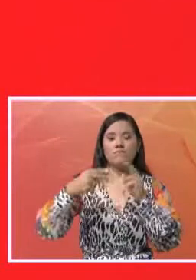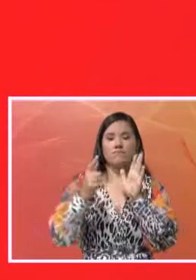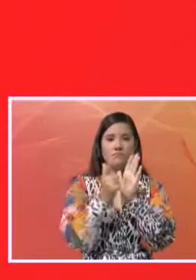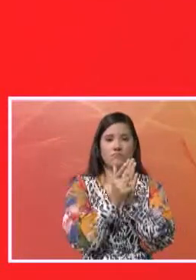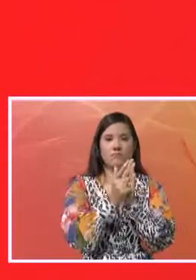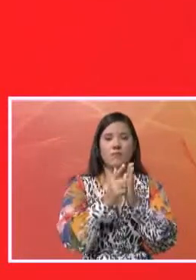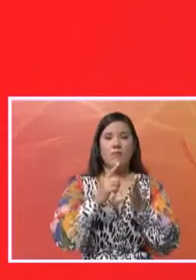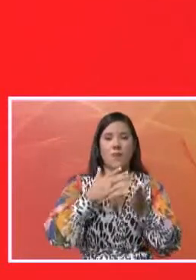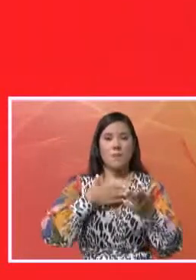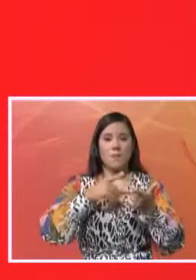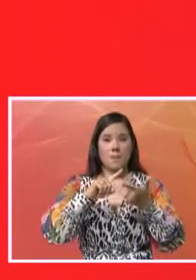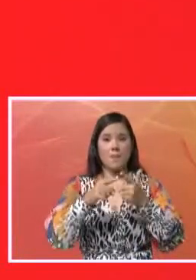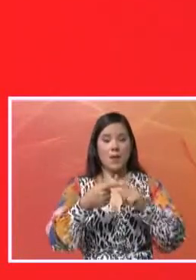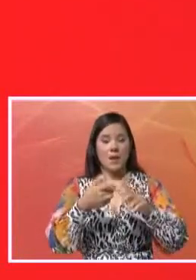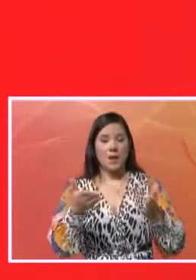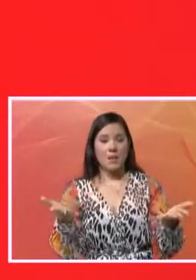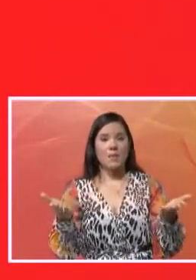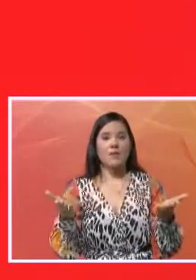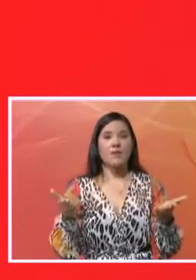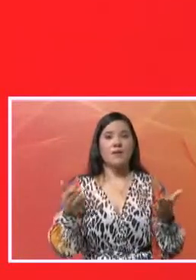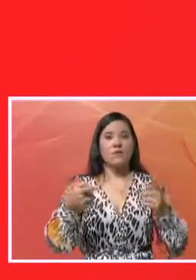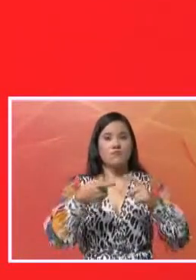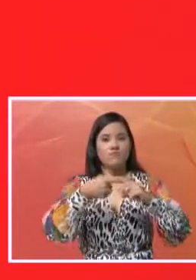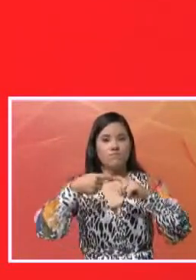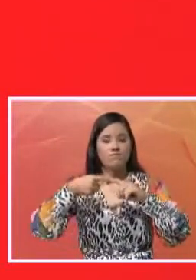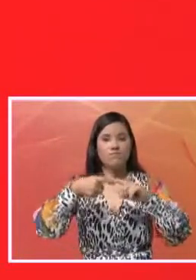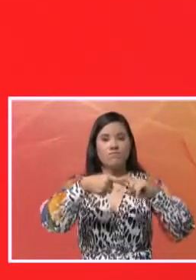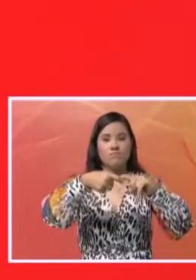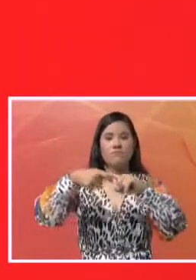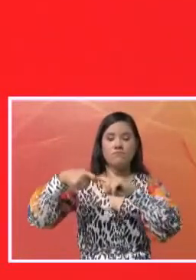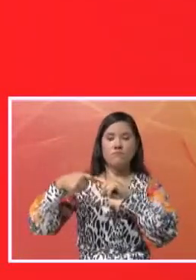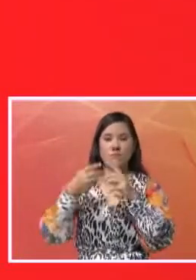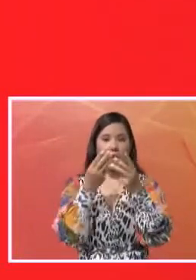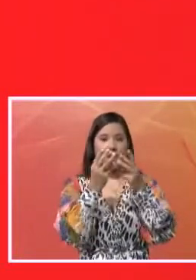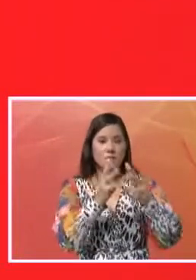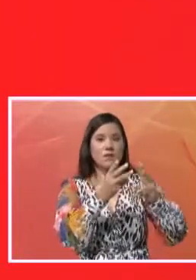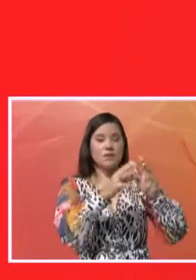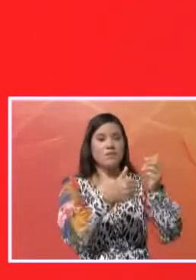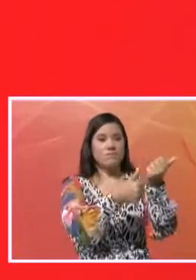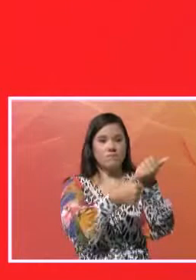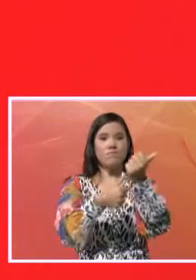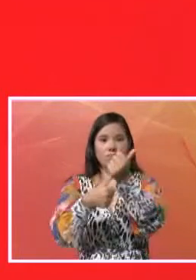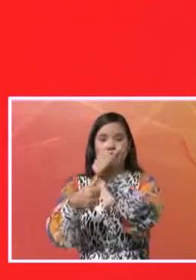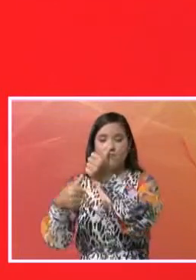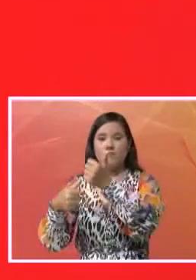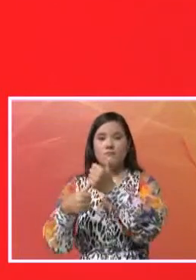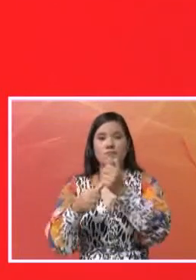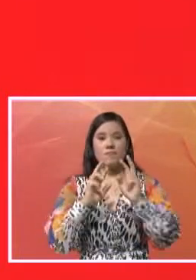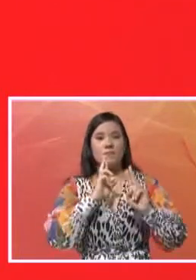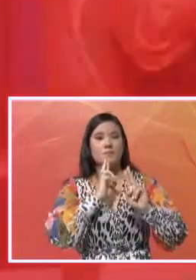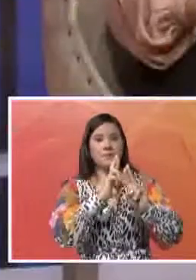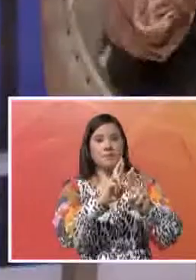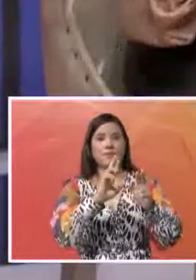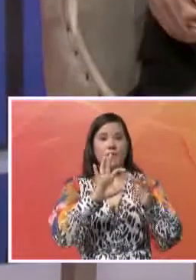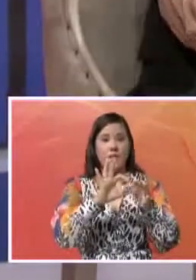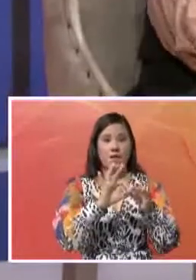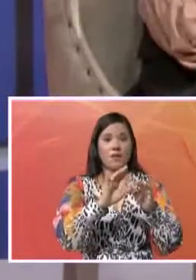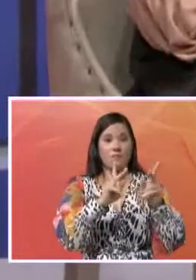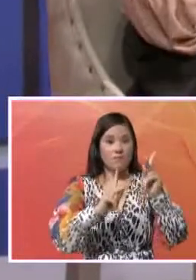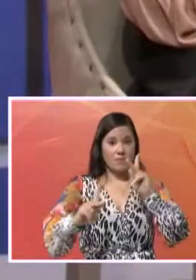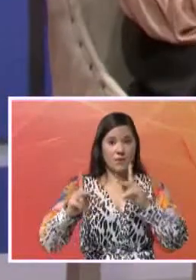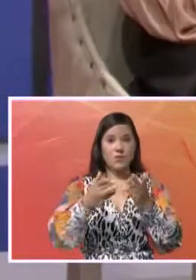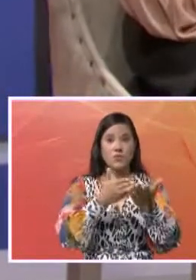manera amigable realizando las instancias de manera administrativa o sea somos los representantes de los afiliados de los